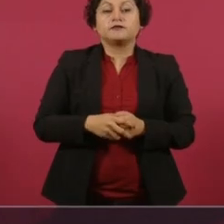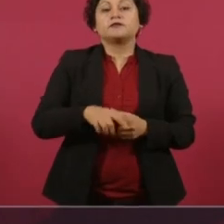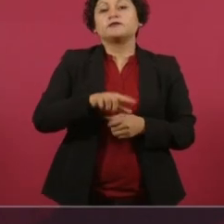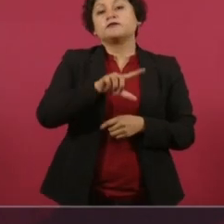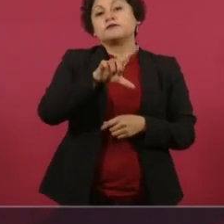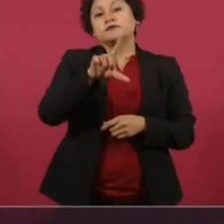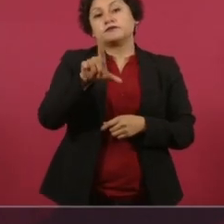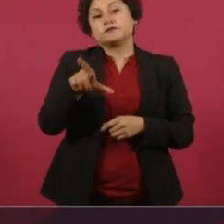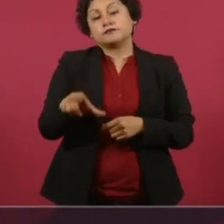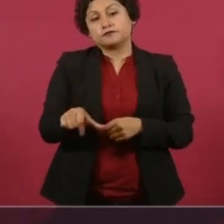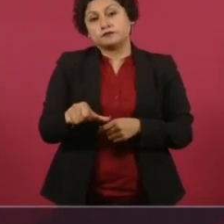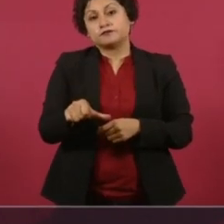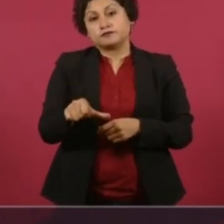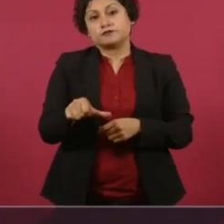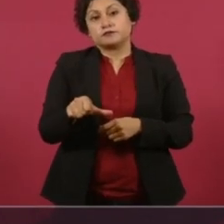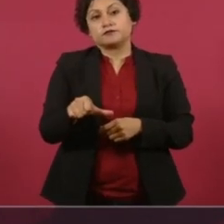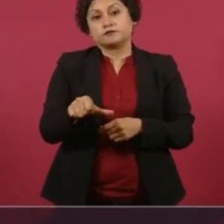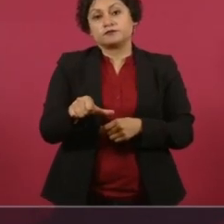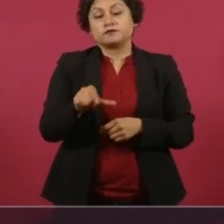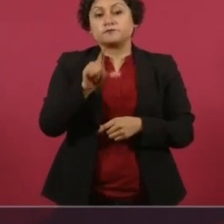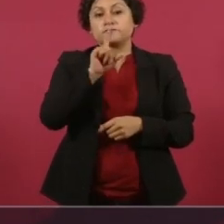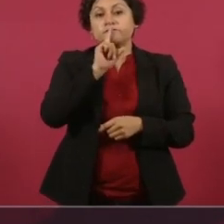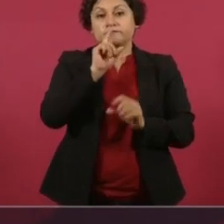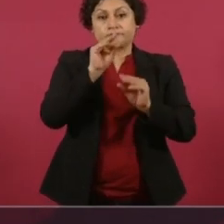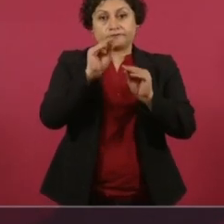ya no se pueden hacer actos